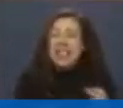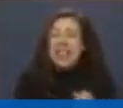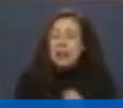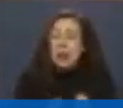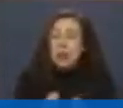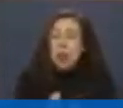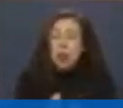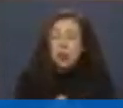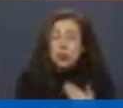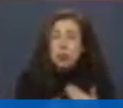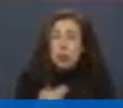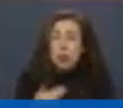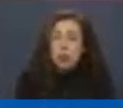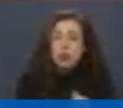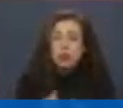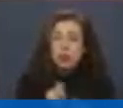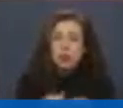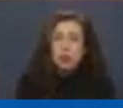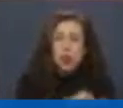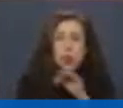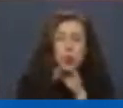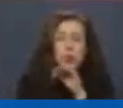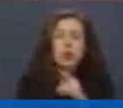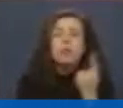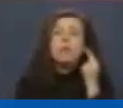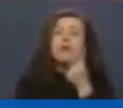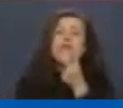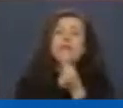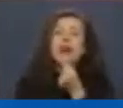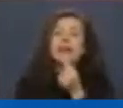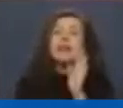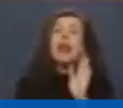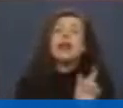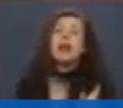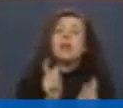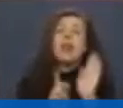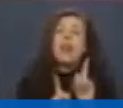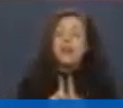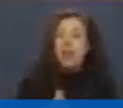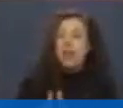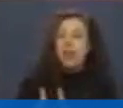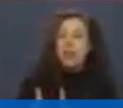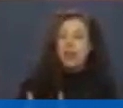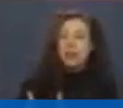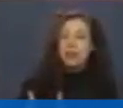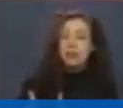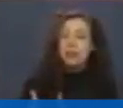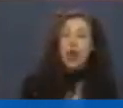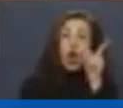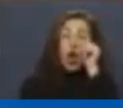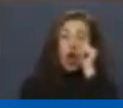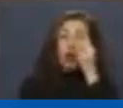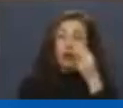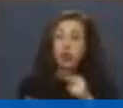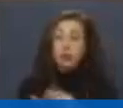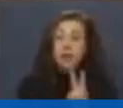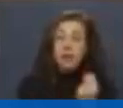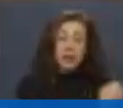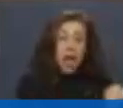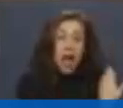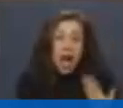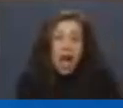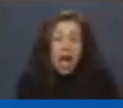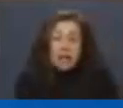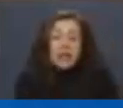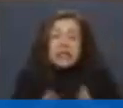procesos de digitalización con el fin de facilitar las medidas de distanciamiento. Desde octubre de 2020 a la fecha, se